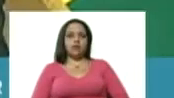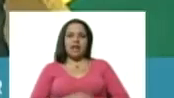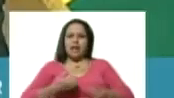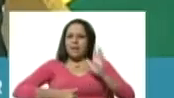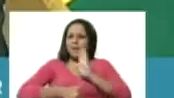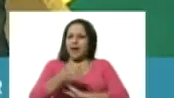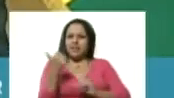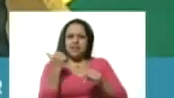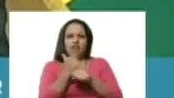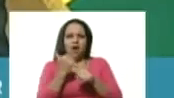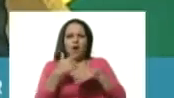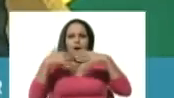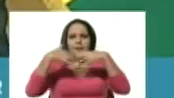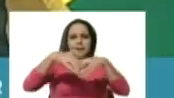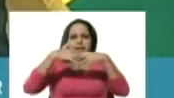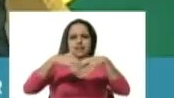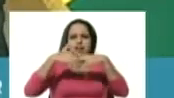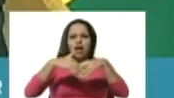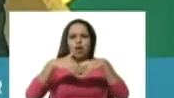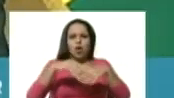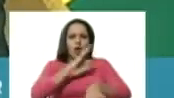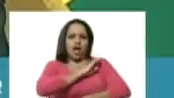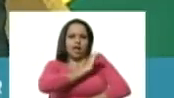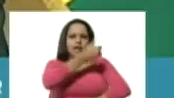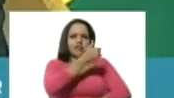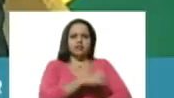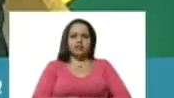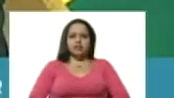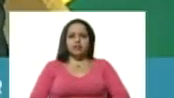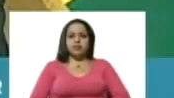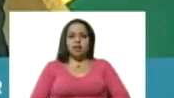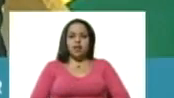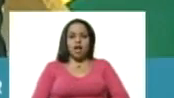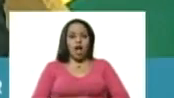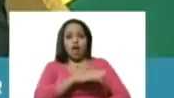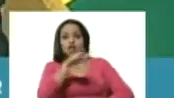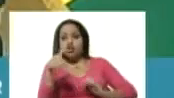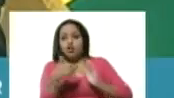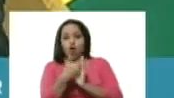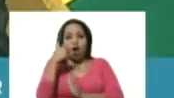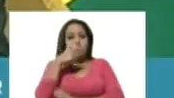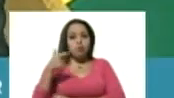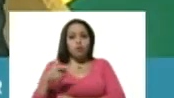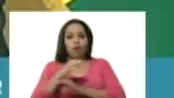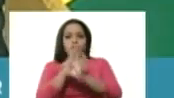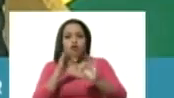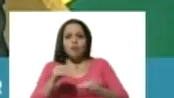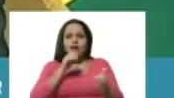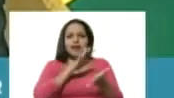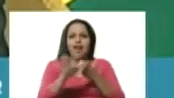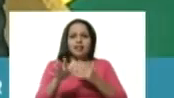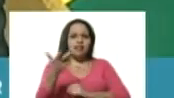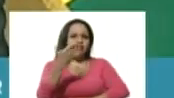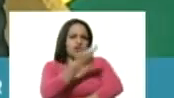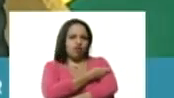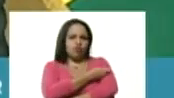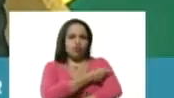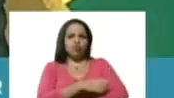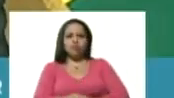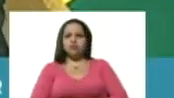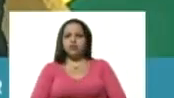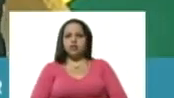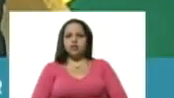de los empresarios, garantizarle a todo el pueblo de manera gratuita la vacuna